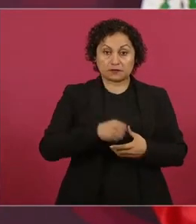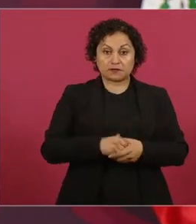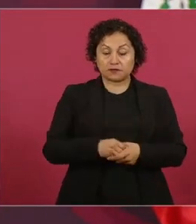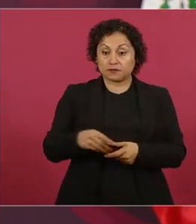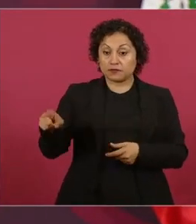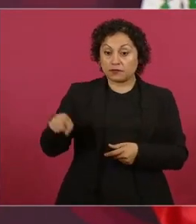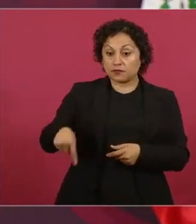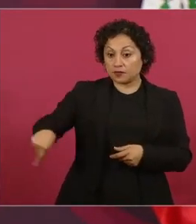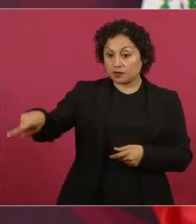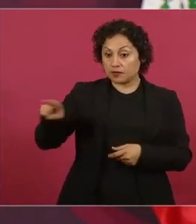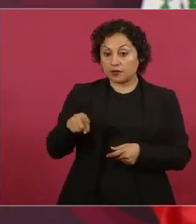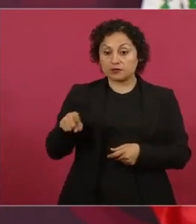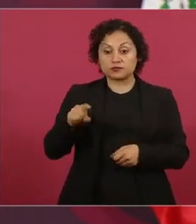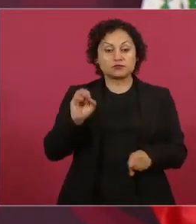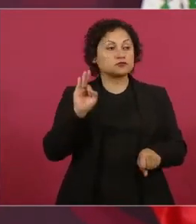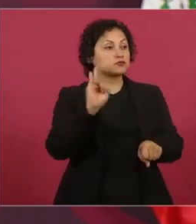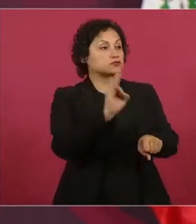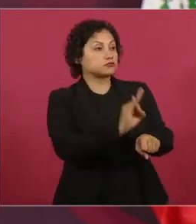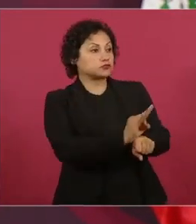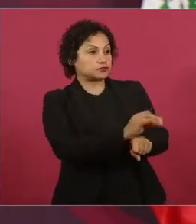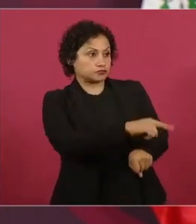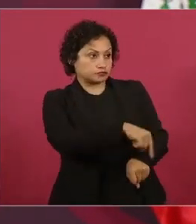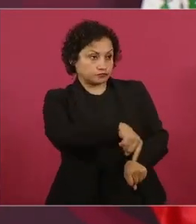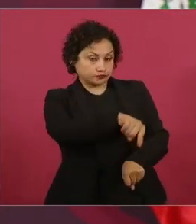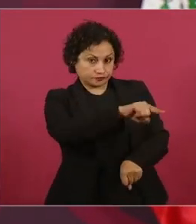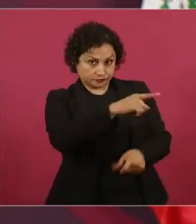ni amor ni respeto al pueblo.